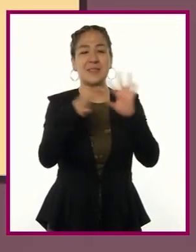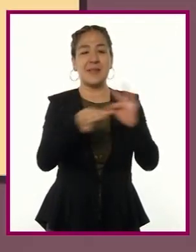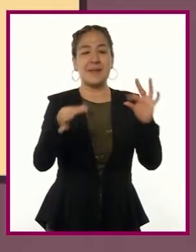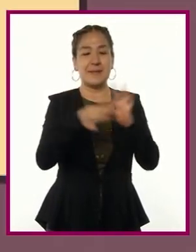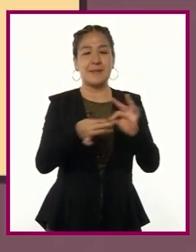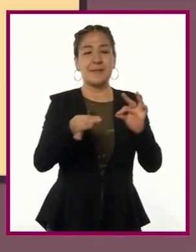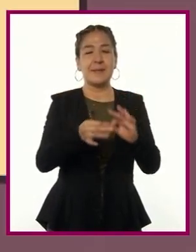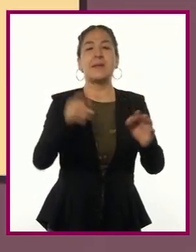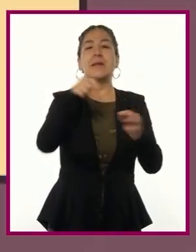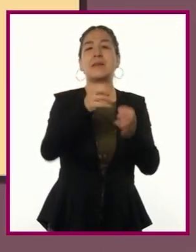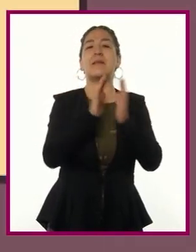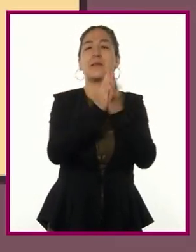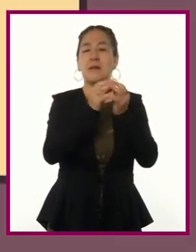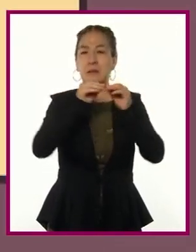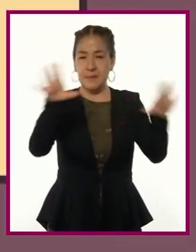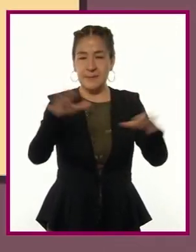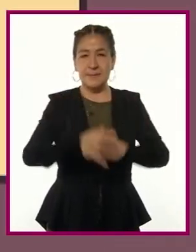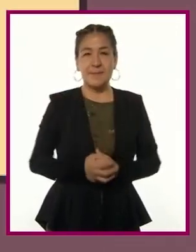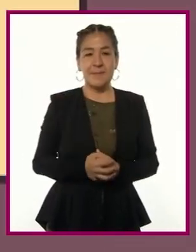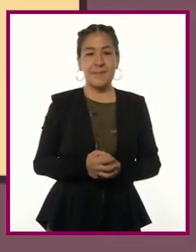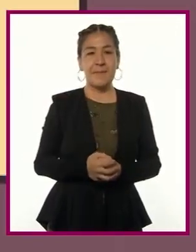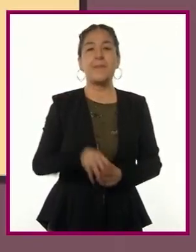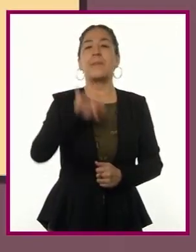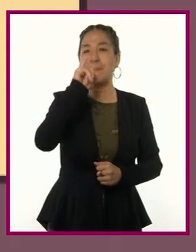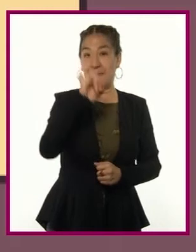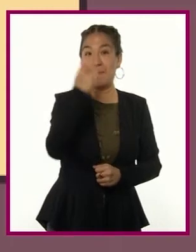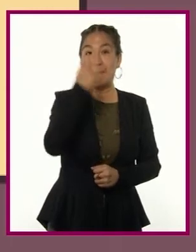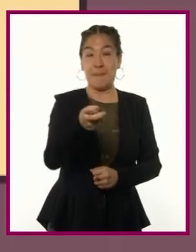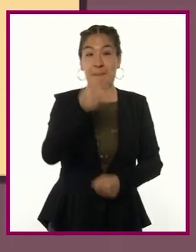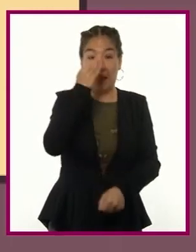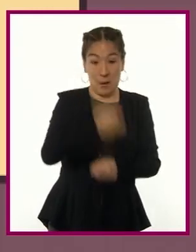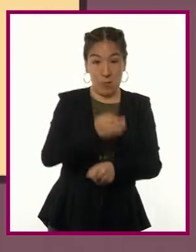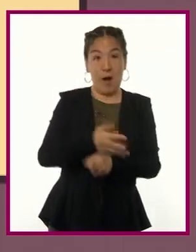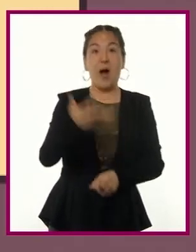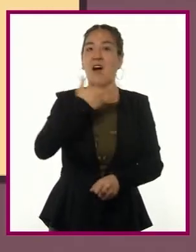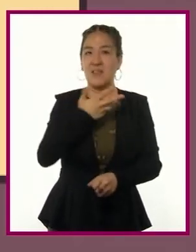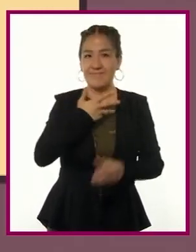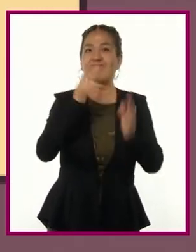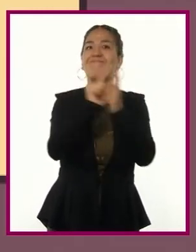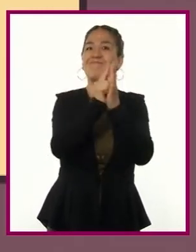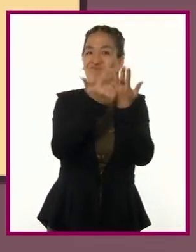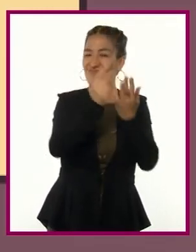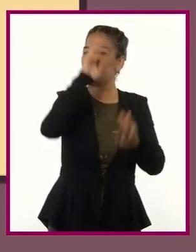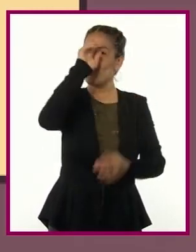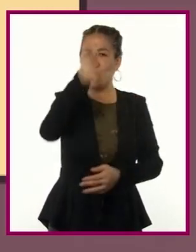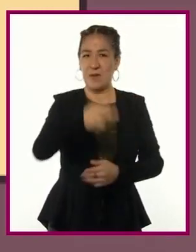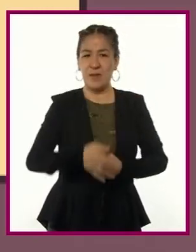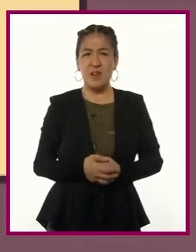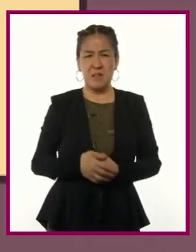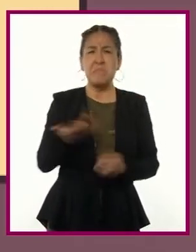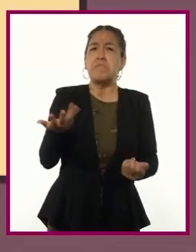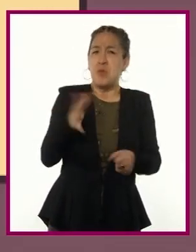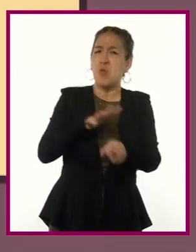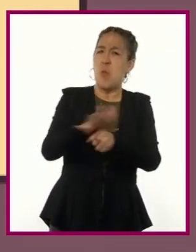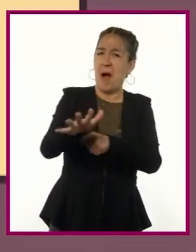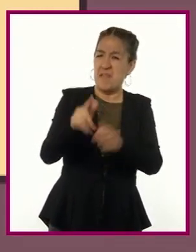Sí, escuchaste bien. En la actualidad existen libros prohibidos. ¿De qué libro se